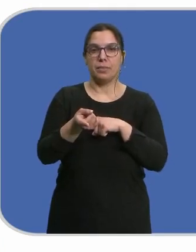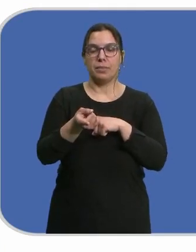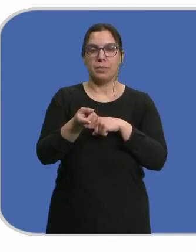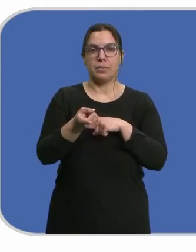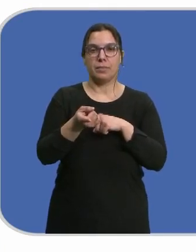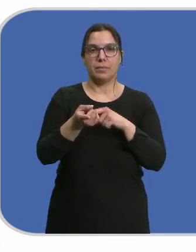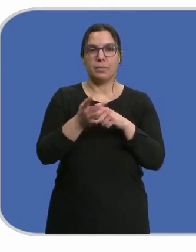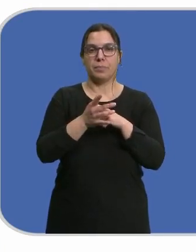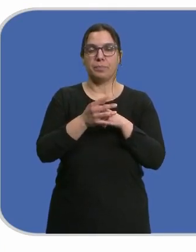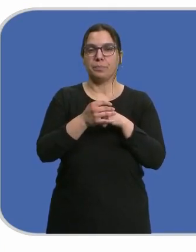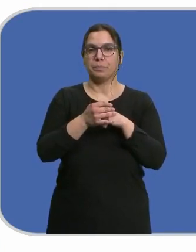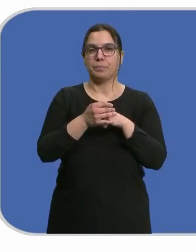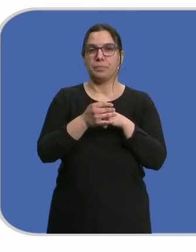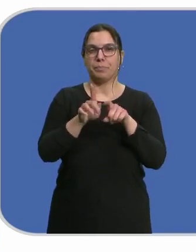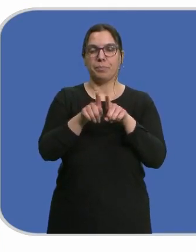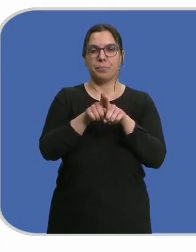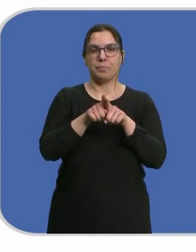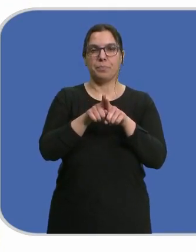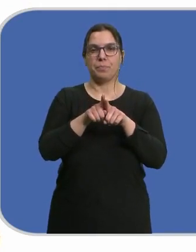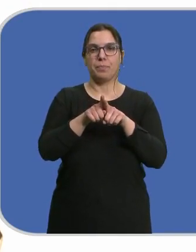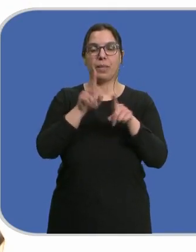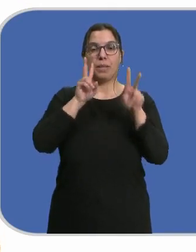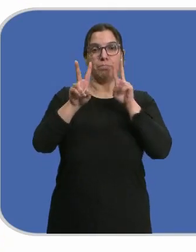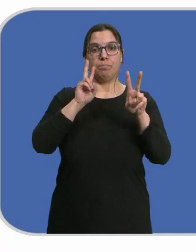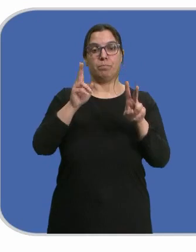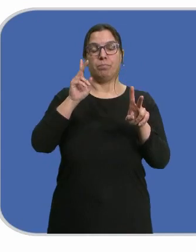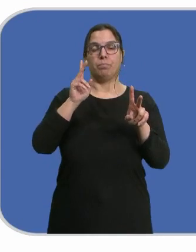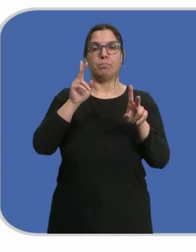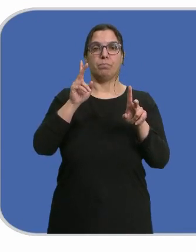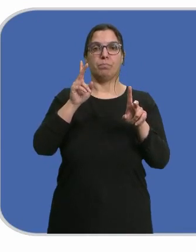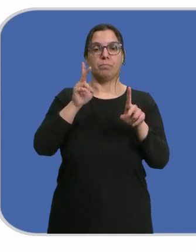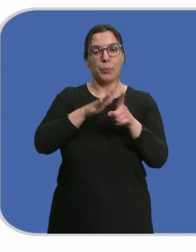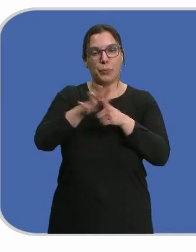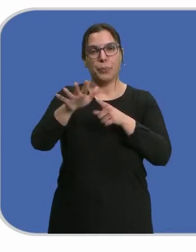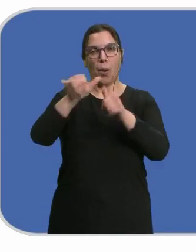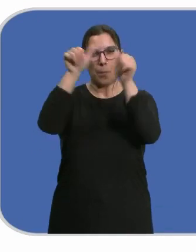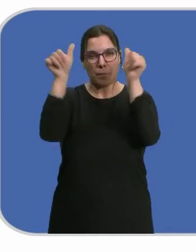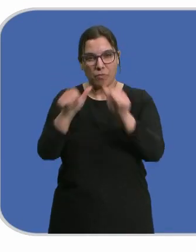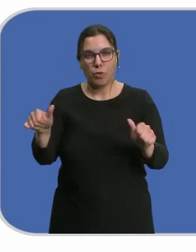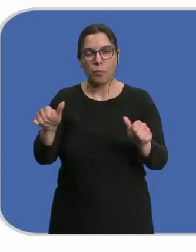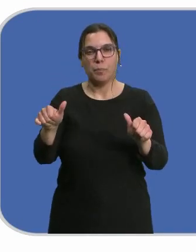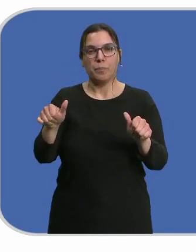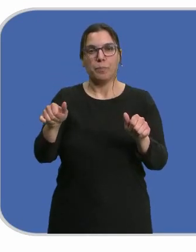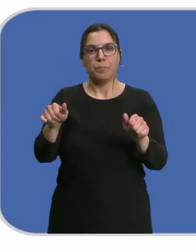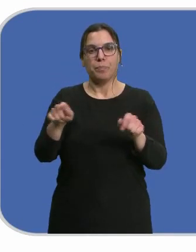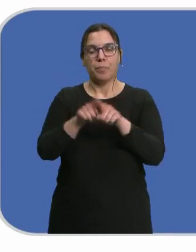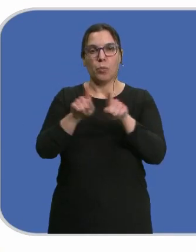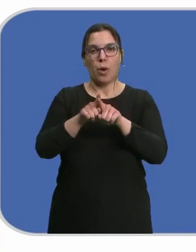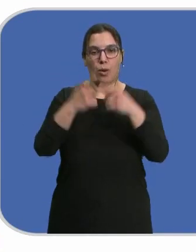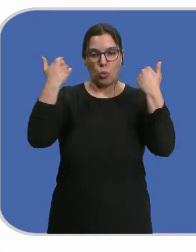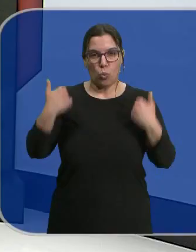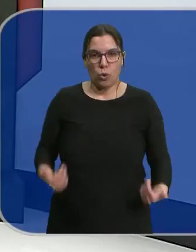naturalismo, en vez de hacer efectos ópticos, irme al modelado de lo que es la